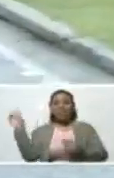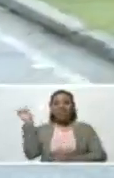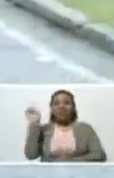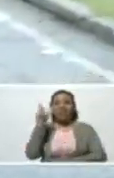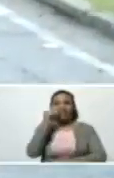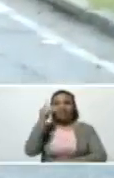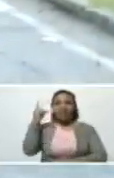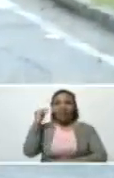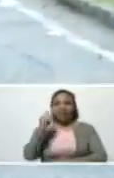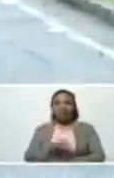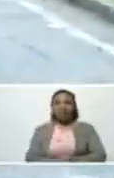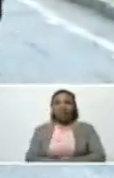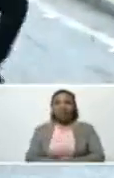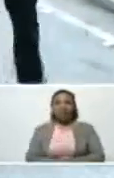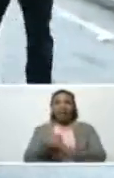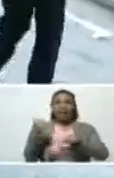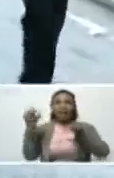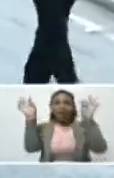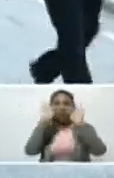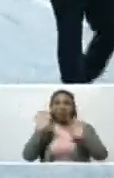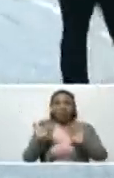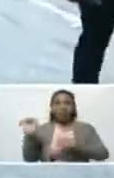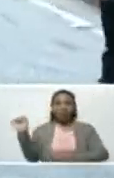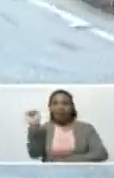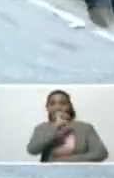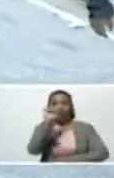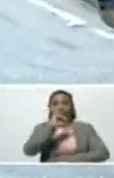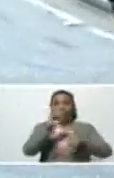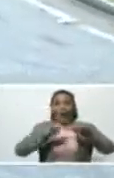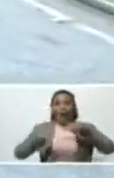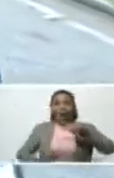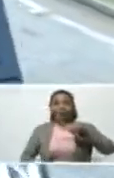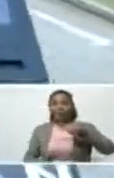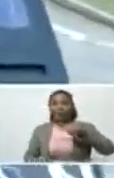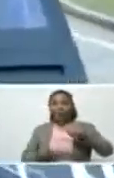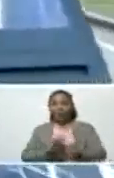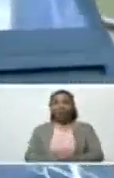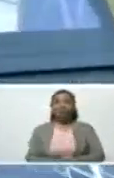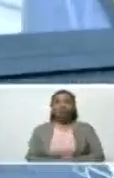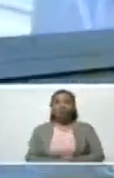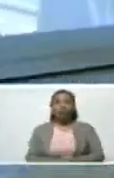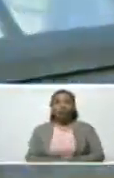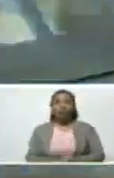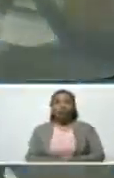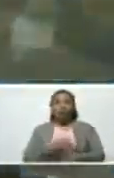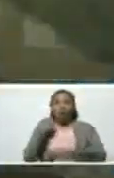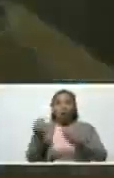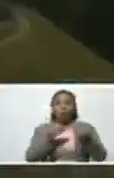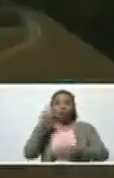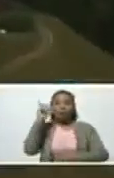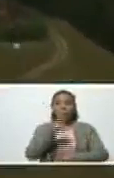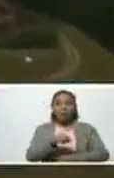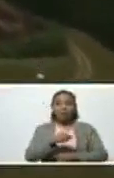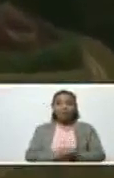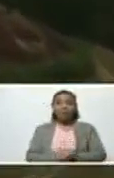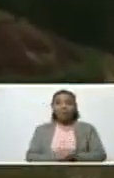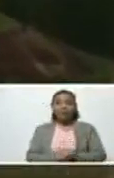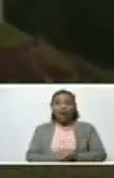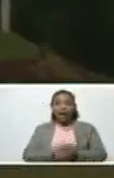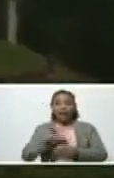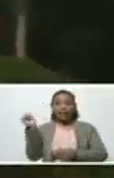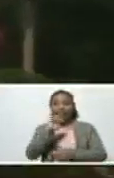venezolanos estos modelos, carros eléctricos, el carro eléctrico Catatumbo, así como también el carro híbrido